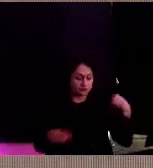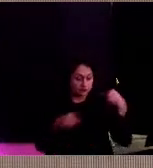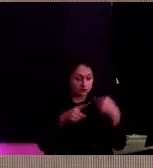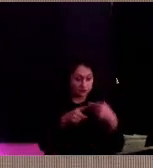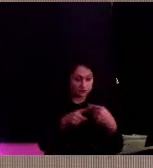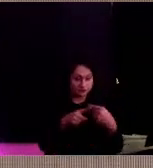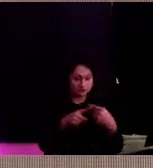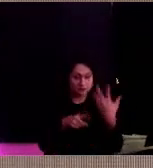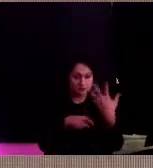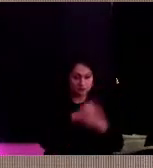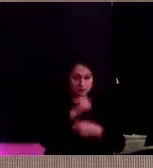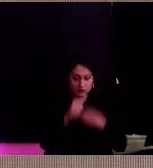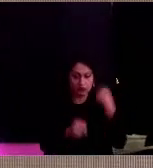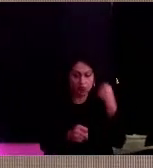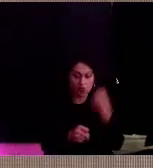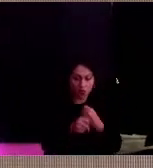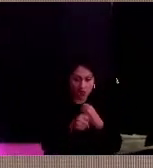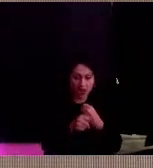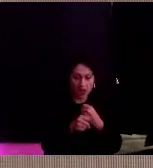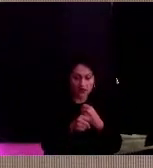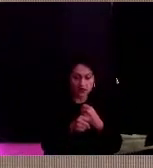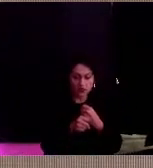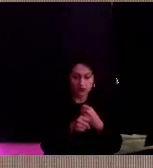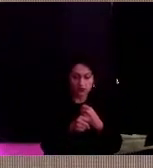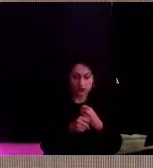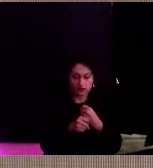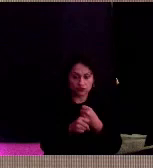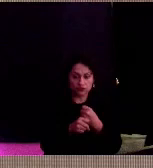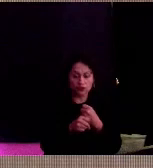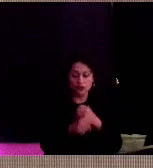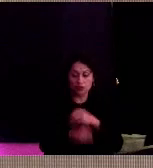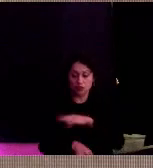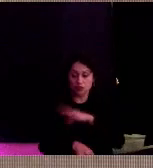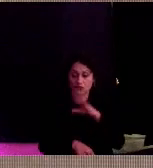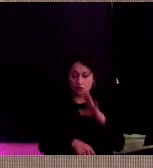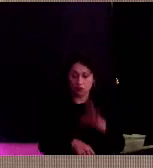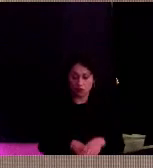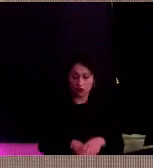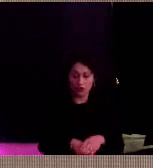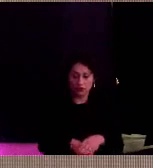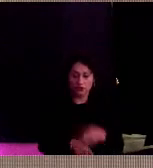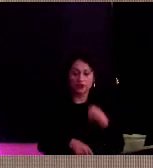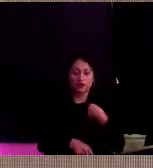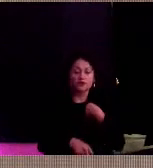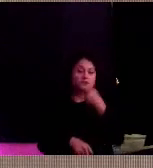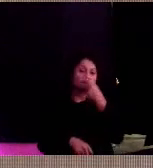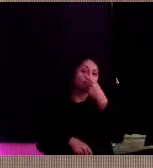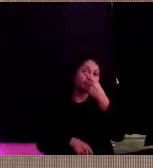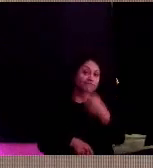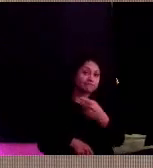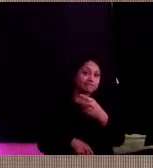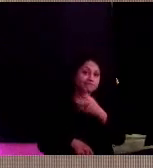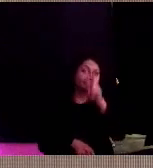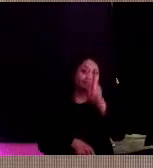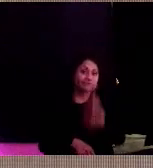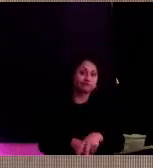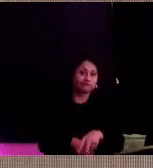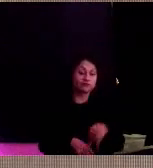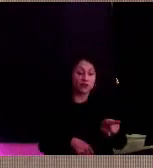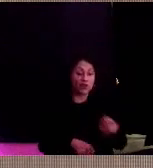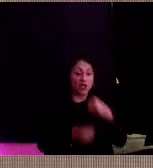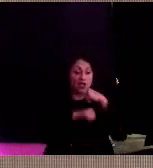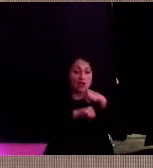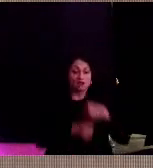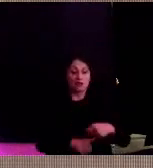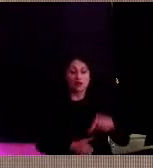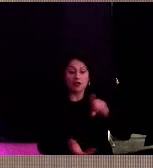5 años de haberla encontrado sin vida, déjenme decirles que no hemos logrado que las autoridades